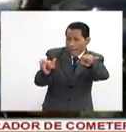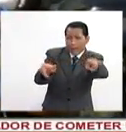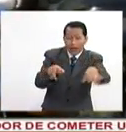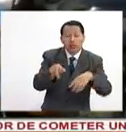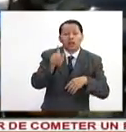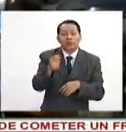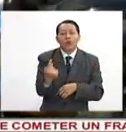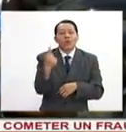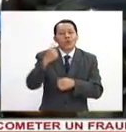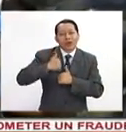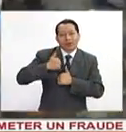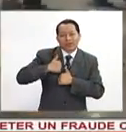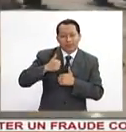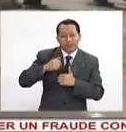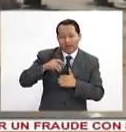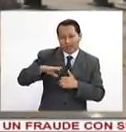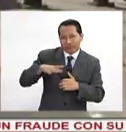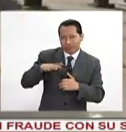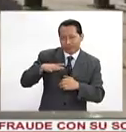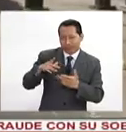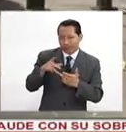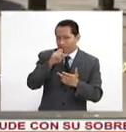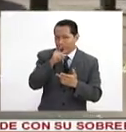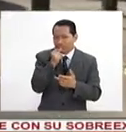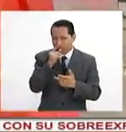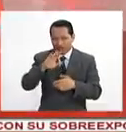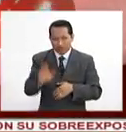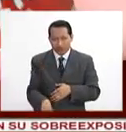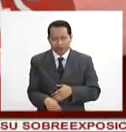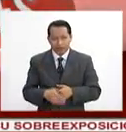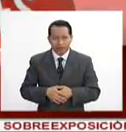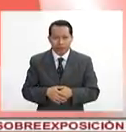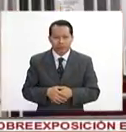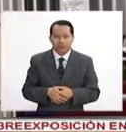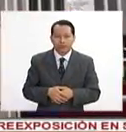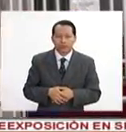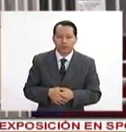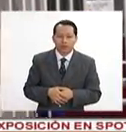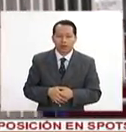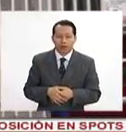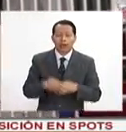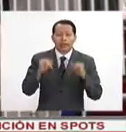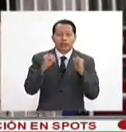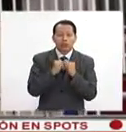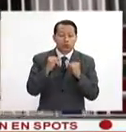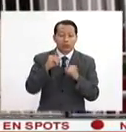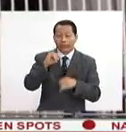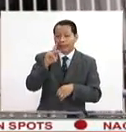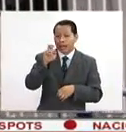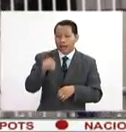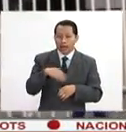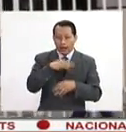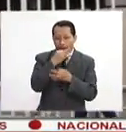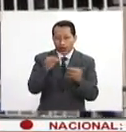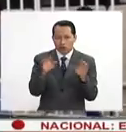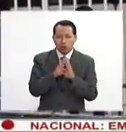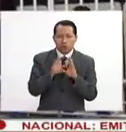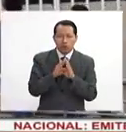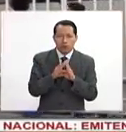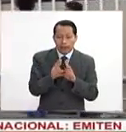logró sobrevivir mientras que los otros 3 luchan por su vida. El Instituto Politécnico Nacional informó que